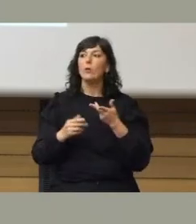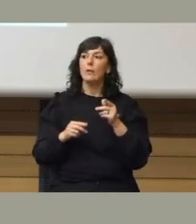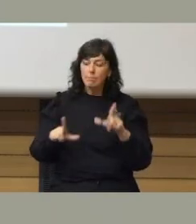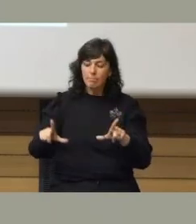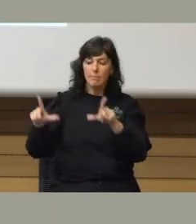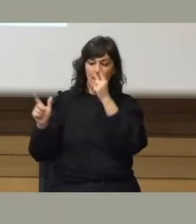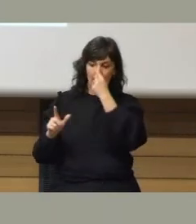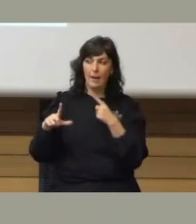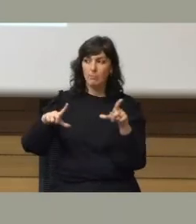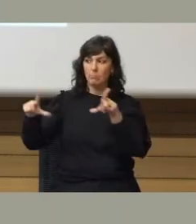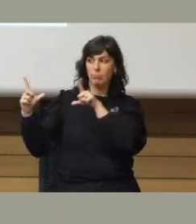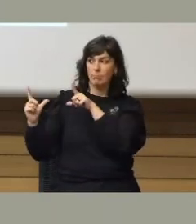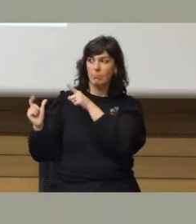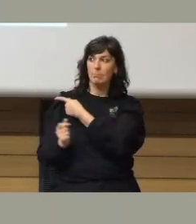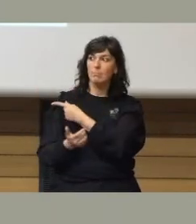aquí?